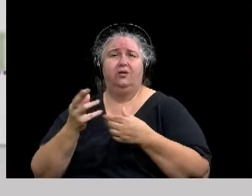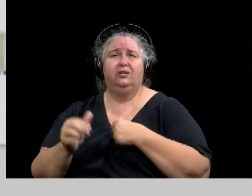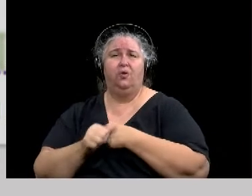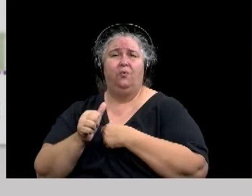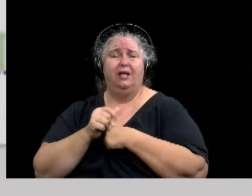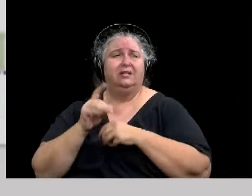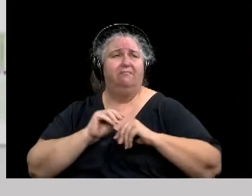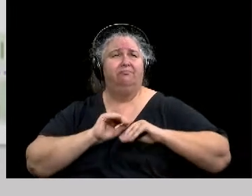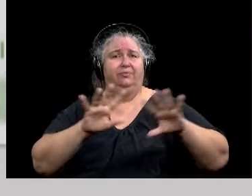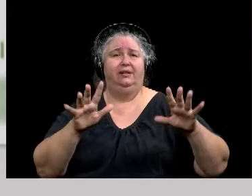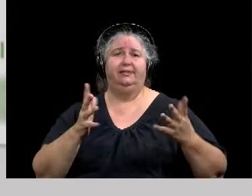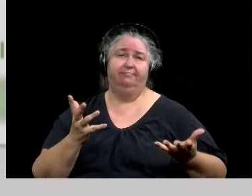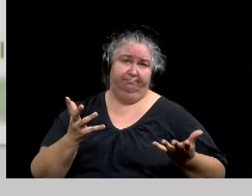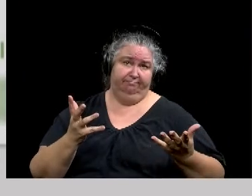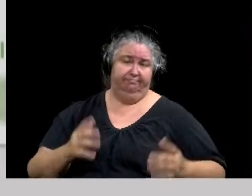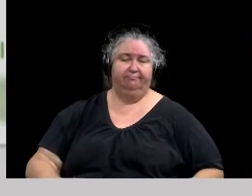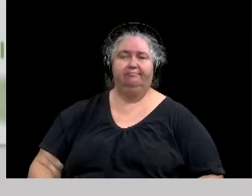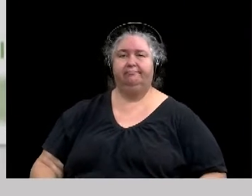riesgosas